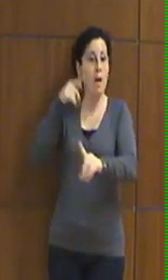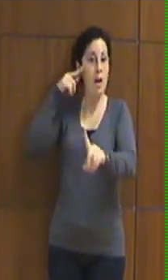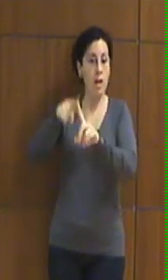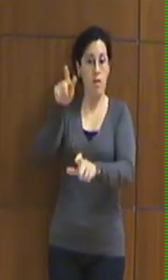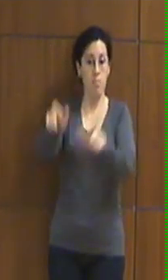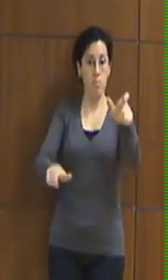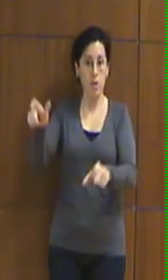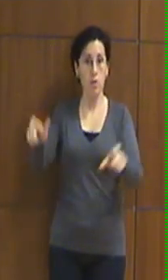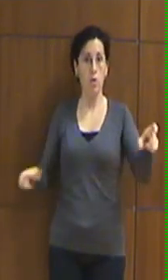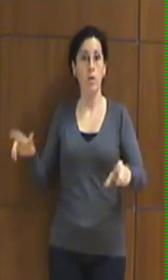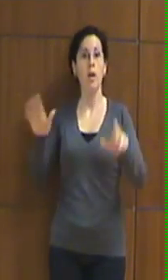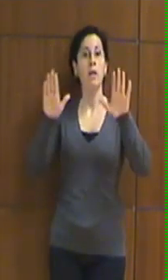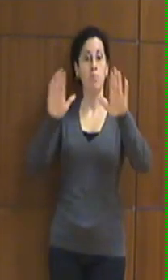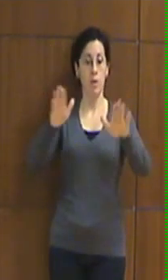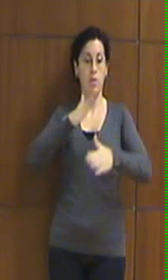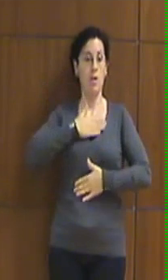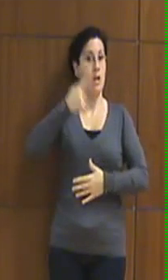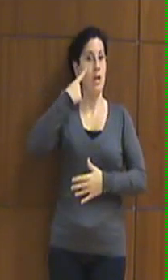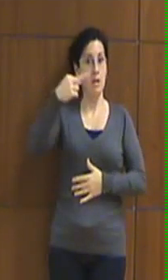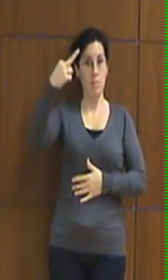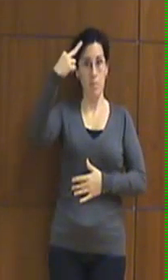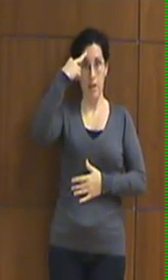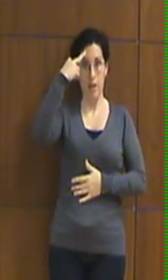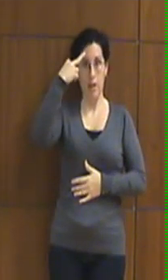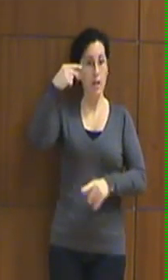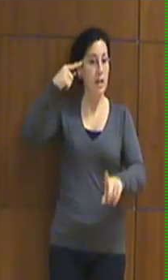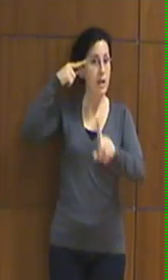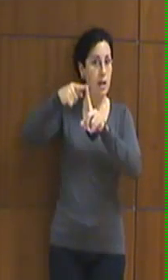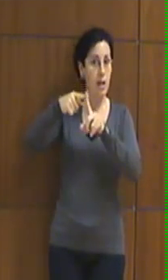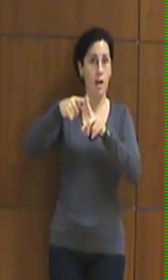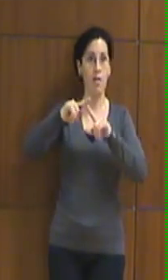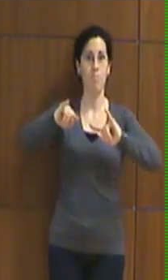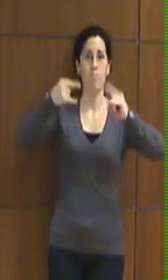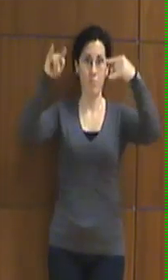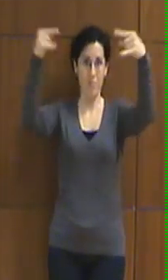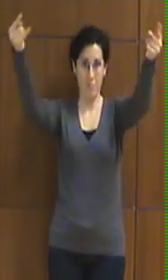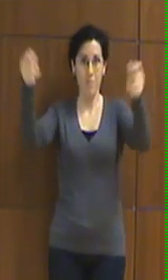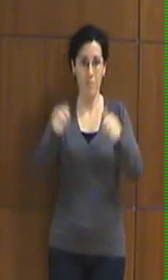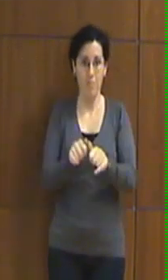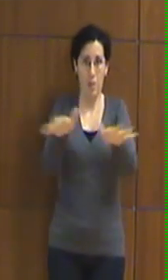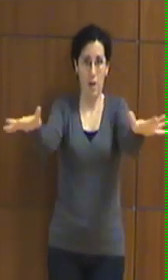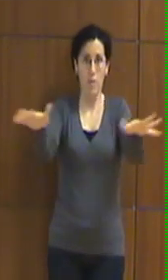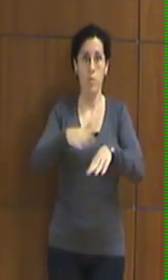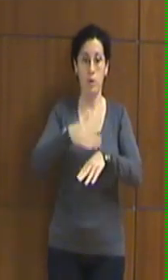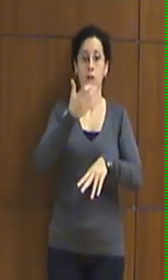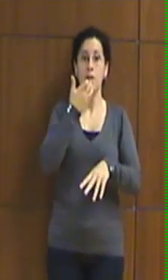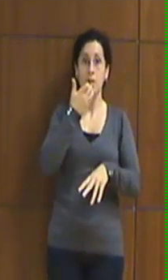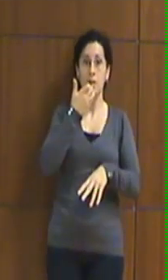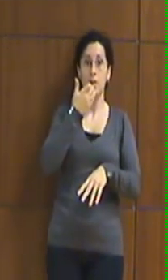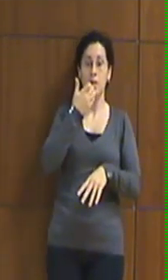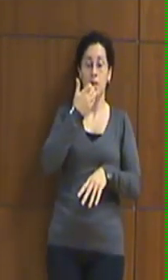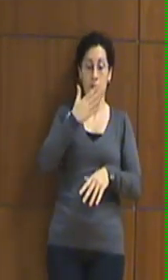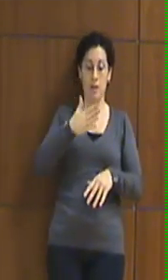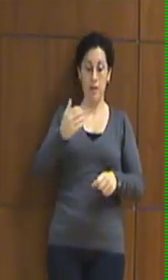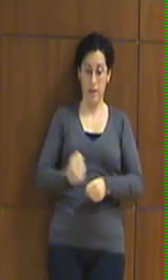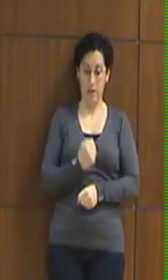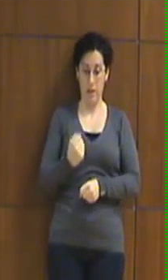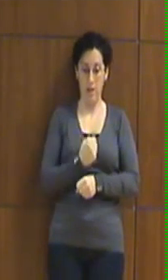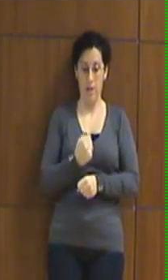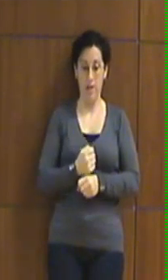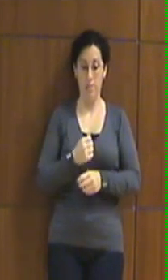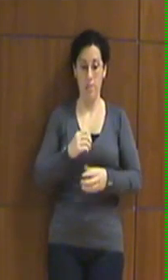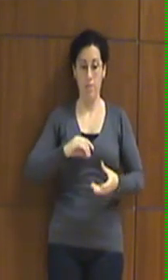creo que en este caso nuestra experiencia con un efecto exponencial, porque yo creo que si el trabajo, este